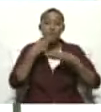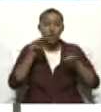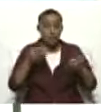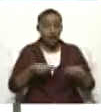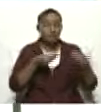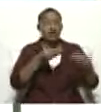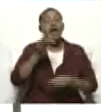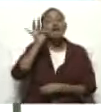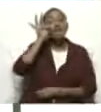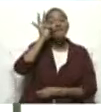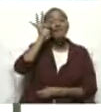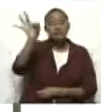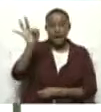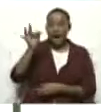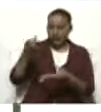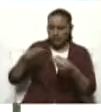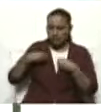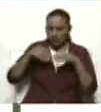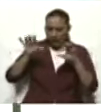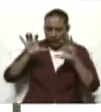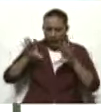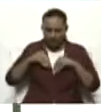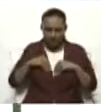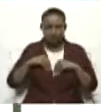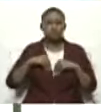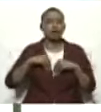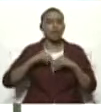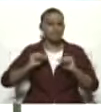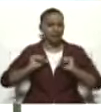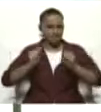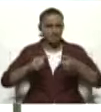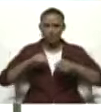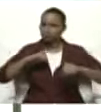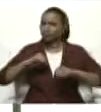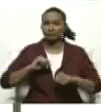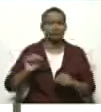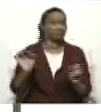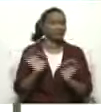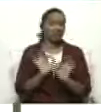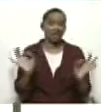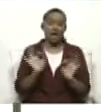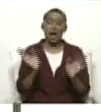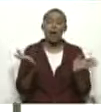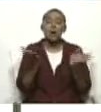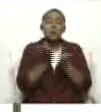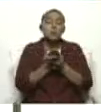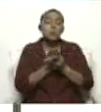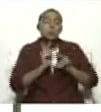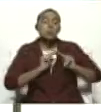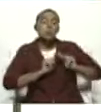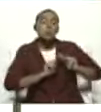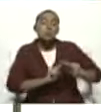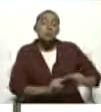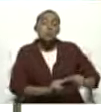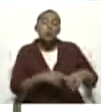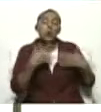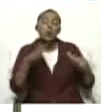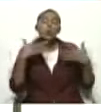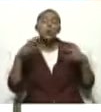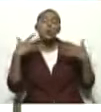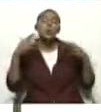el Ministerio Público en este tipo de jornada las tomó al pueblo